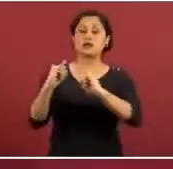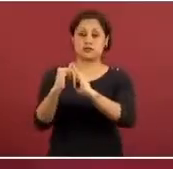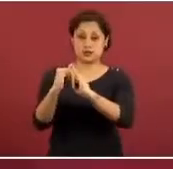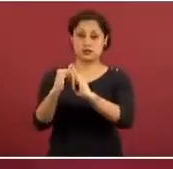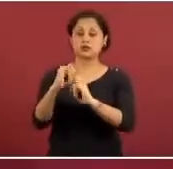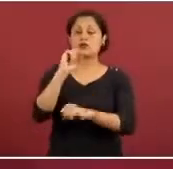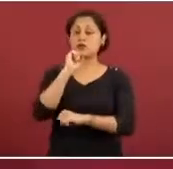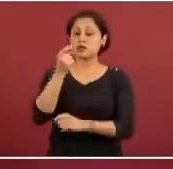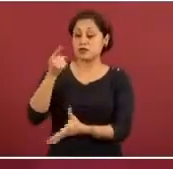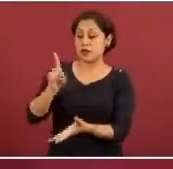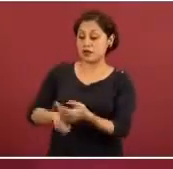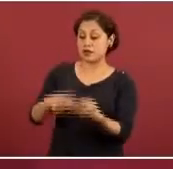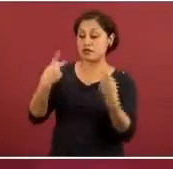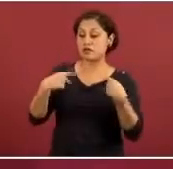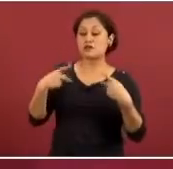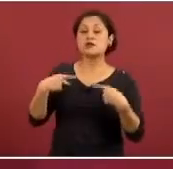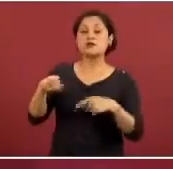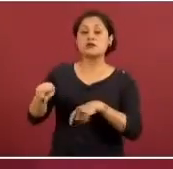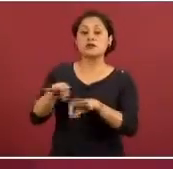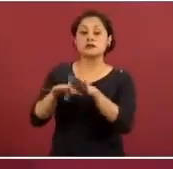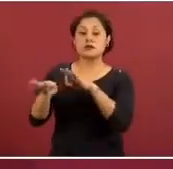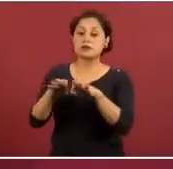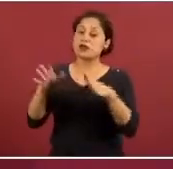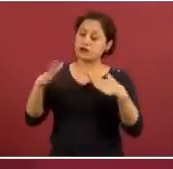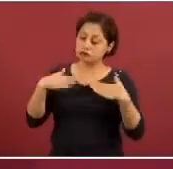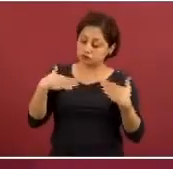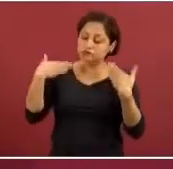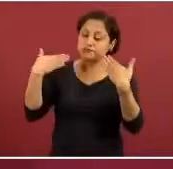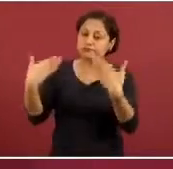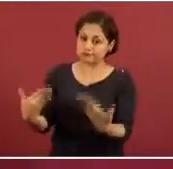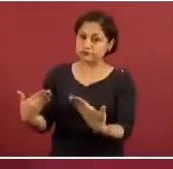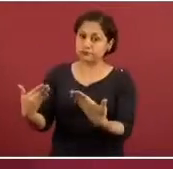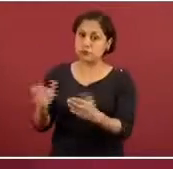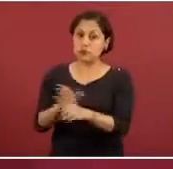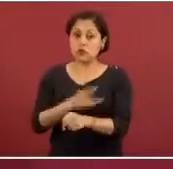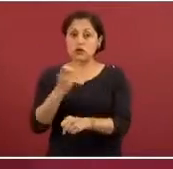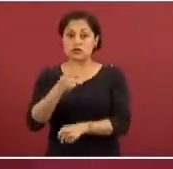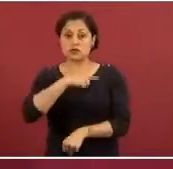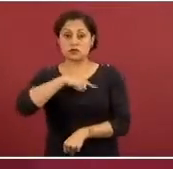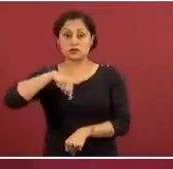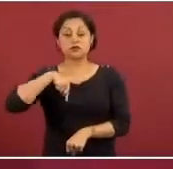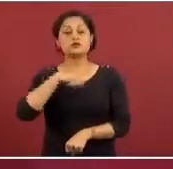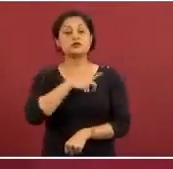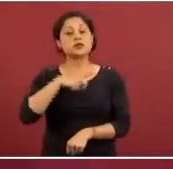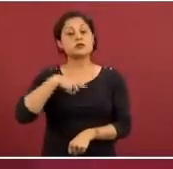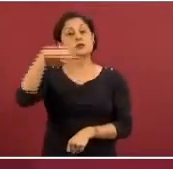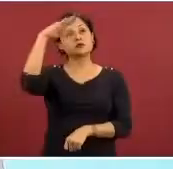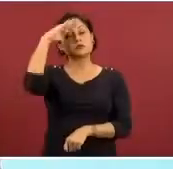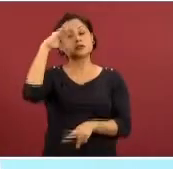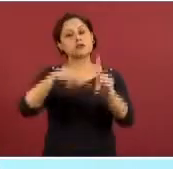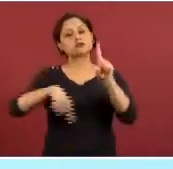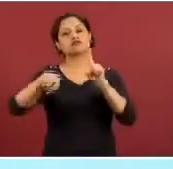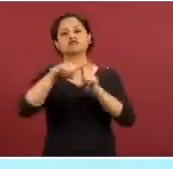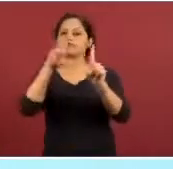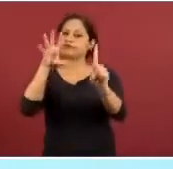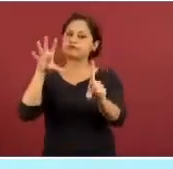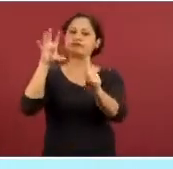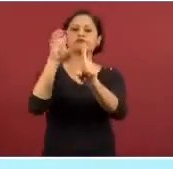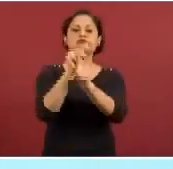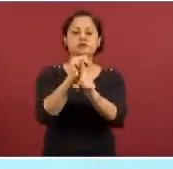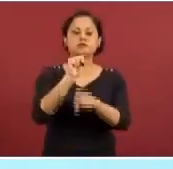las circunstancias. Somos mucho pueblo para la derrota, y con ustedes, trabajadores de la